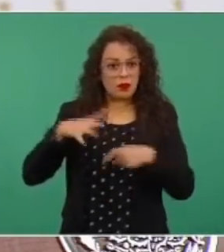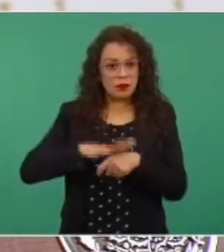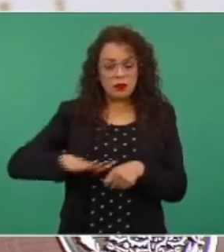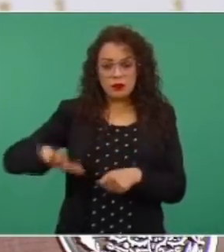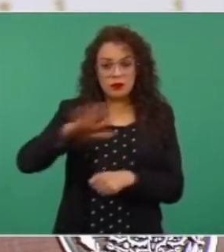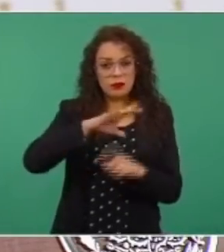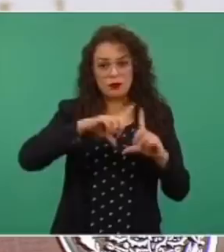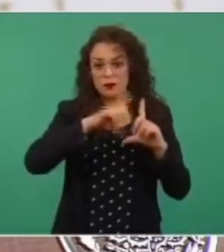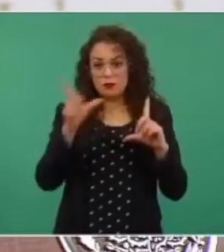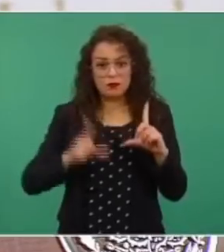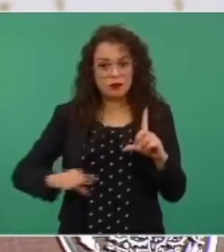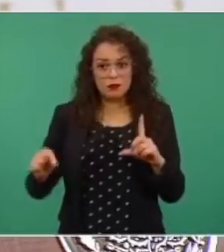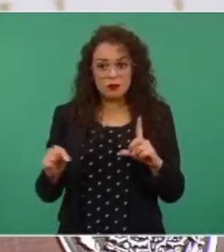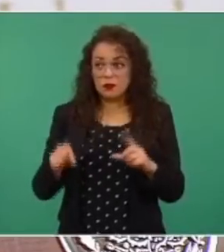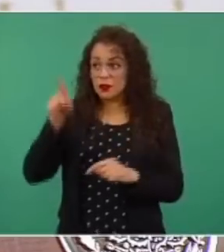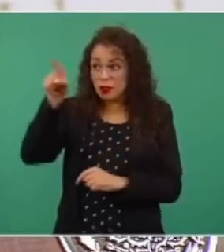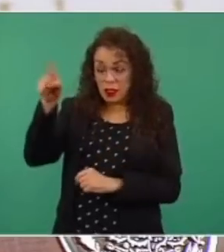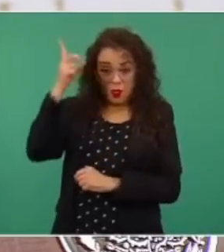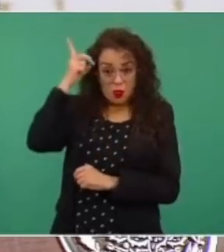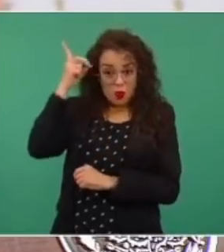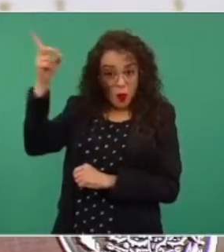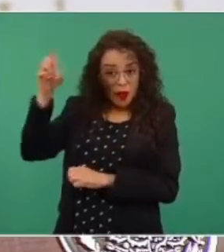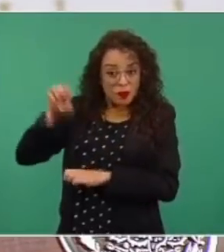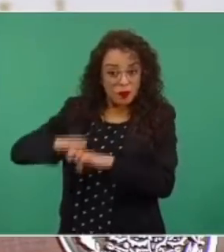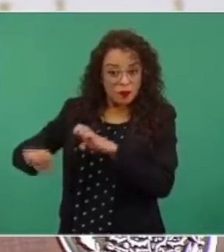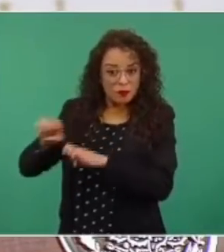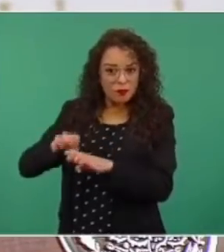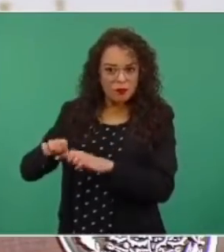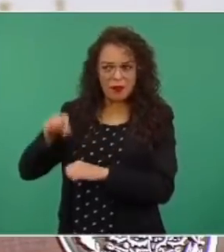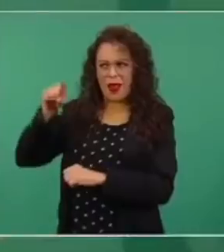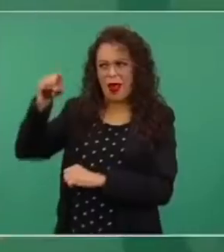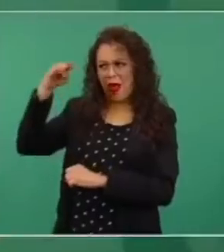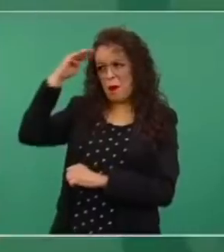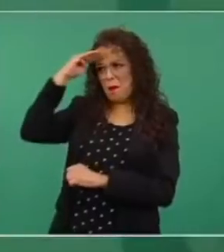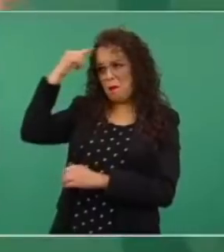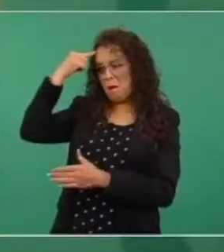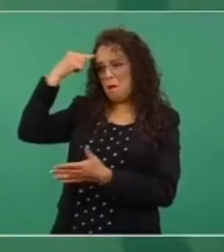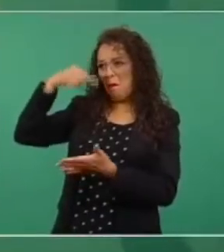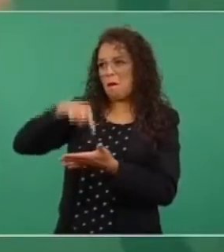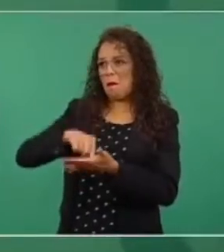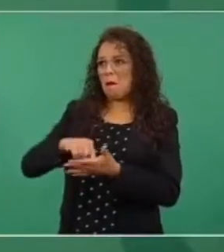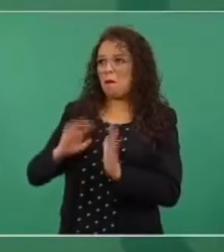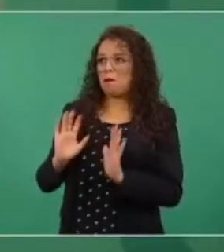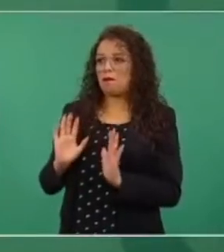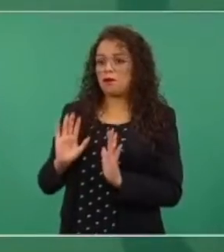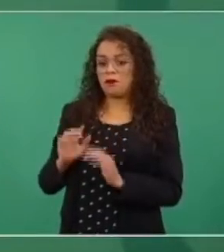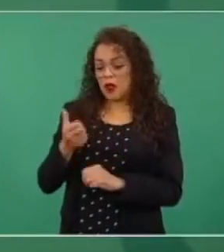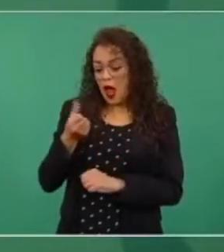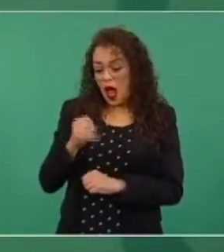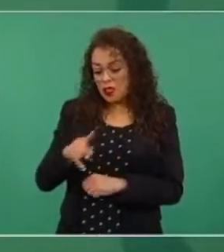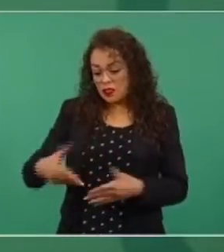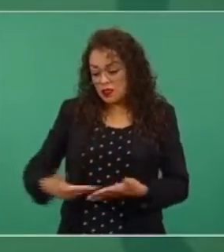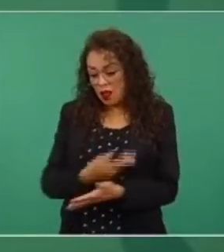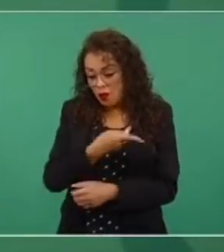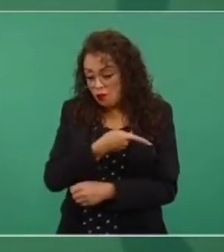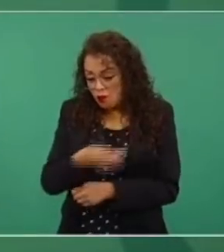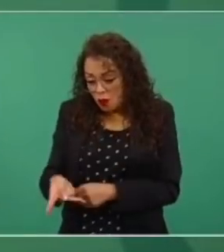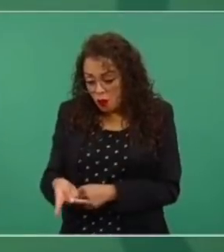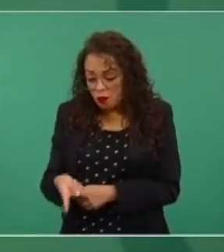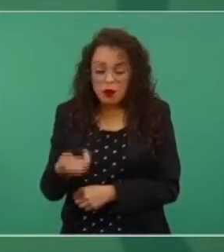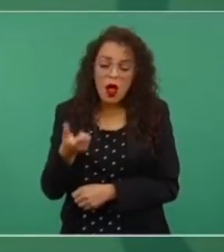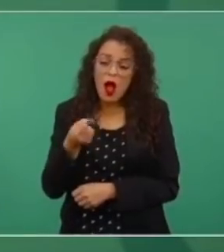Ellos, los dueños, piensan que el que nace pobre tiene que morir pobre.